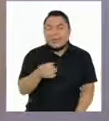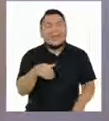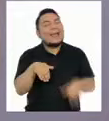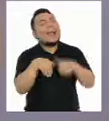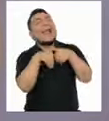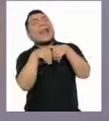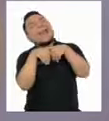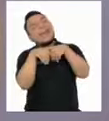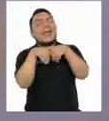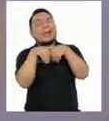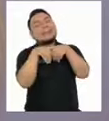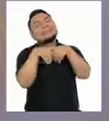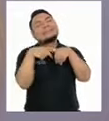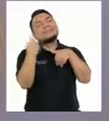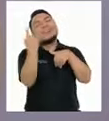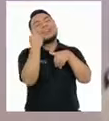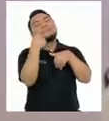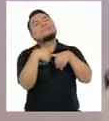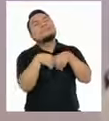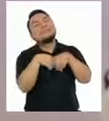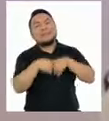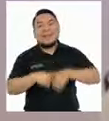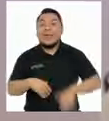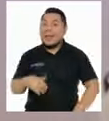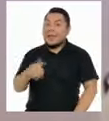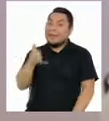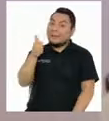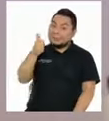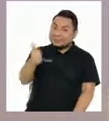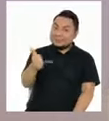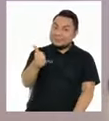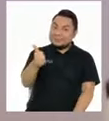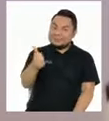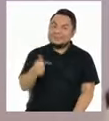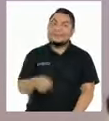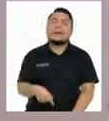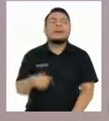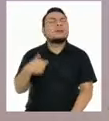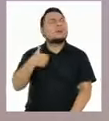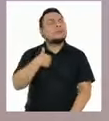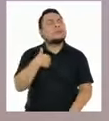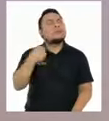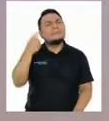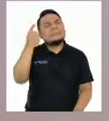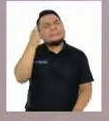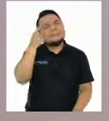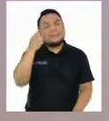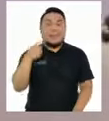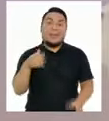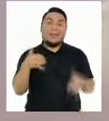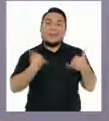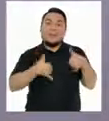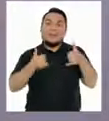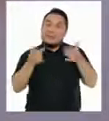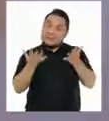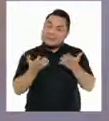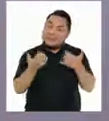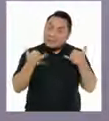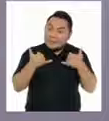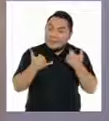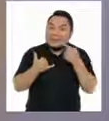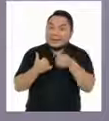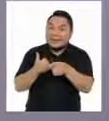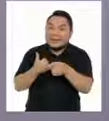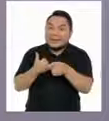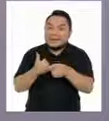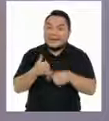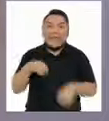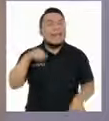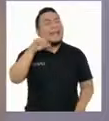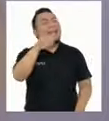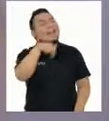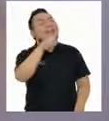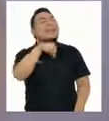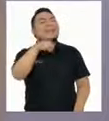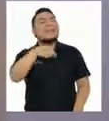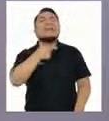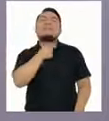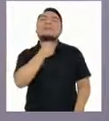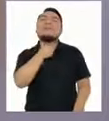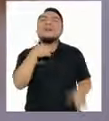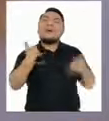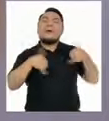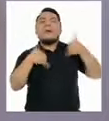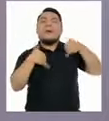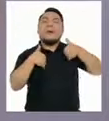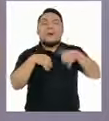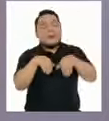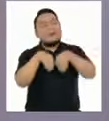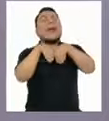señor. ¿Sabes? Se me ha ocurrido un juego. ¿Quieres jugar? ¡Ah! ¡Sí, me encanta jugar!